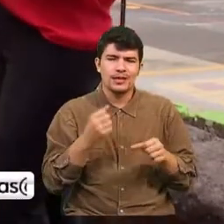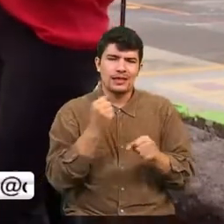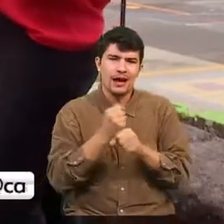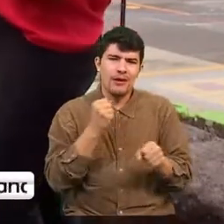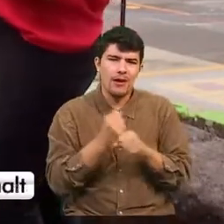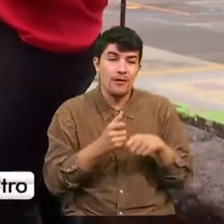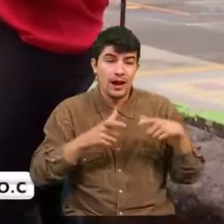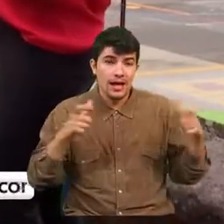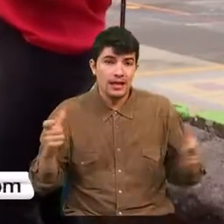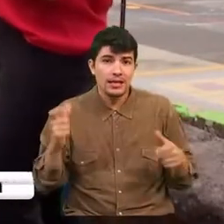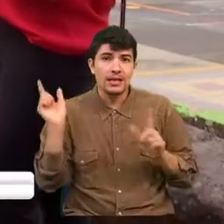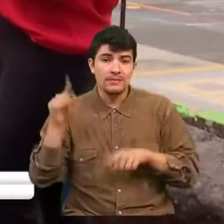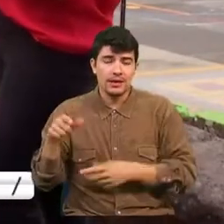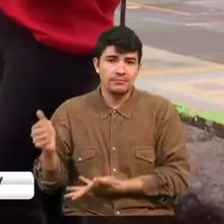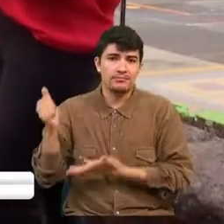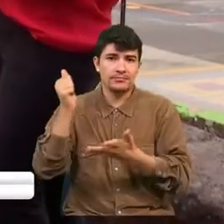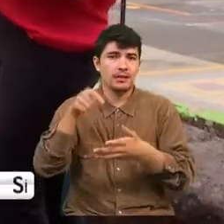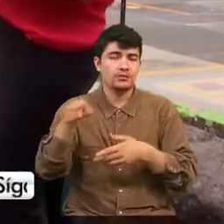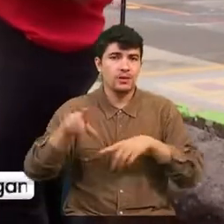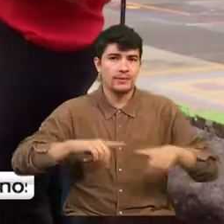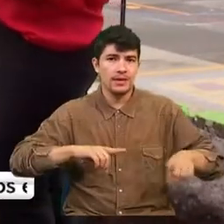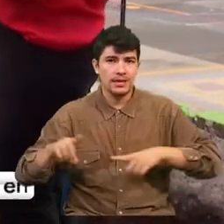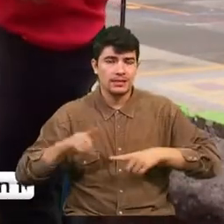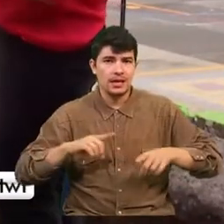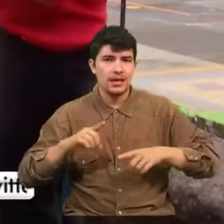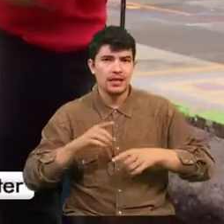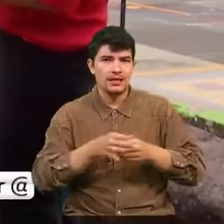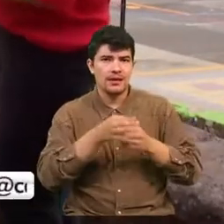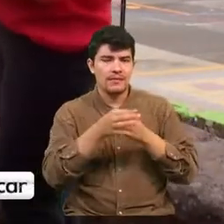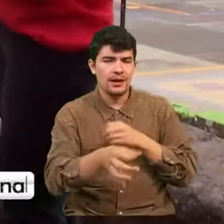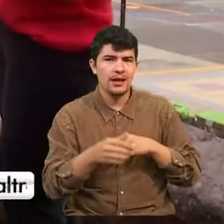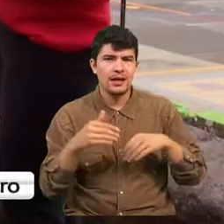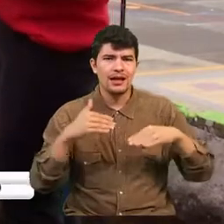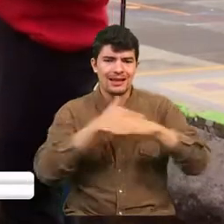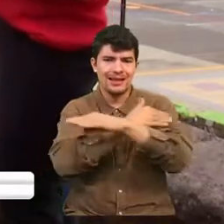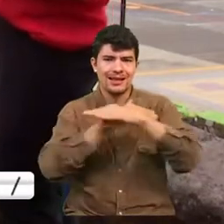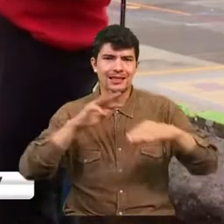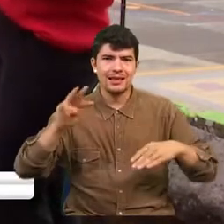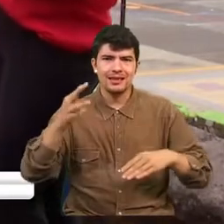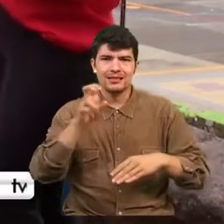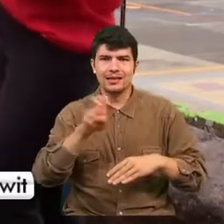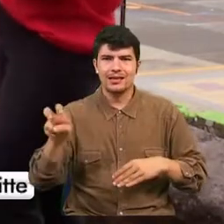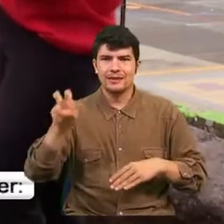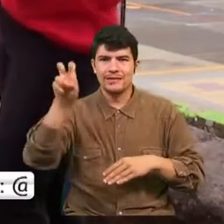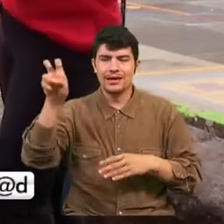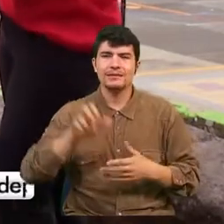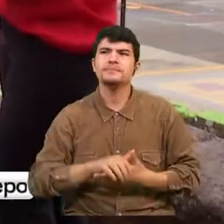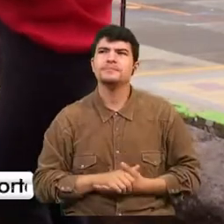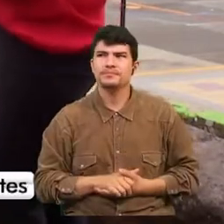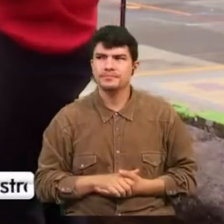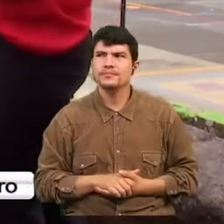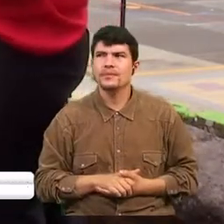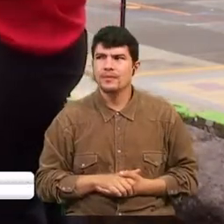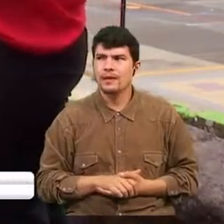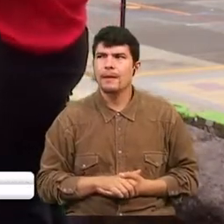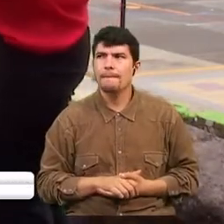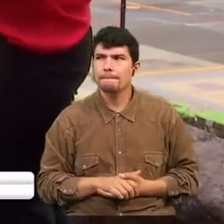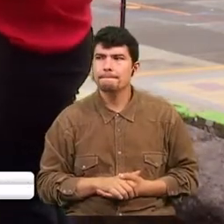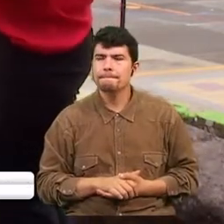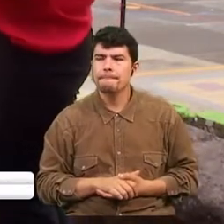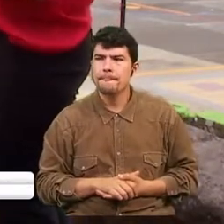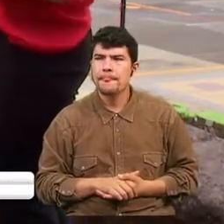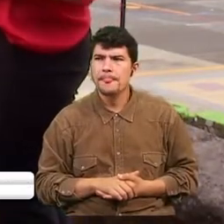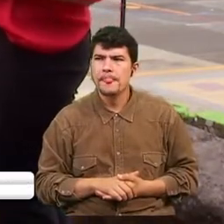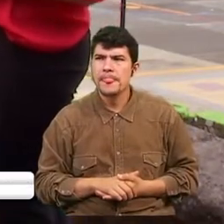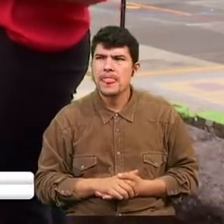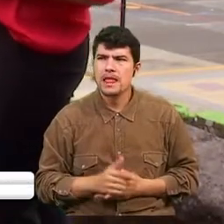se está haciendo por parte de la Administración Departamental con respecto a las vías terciarias, que son muy importantes también. Hablemos un poco del trabajo